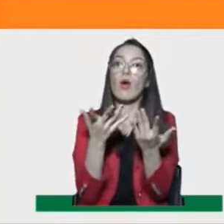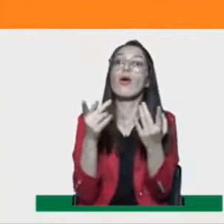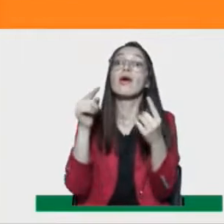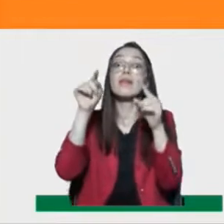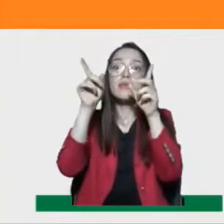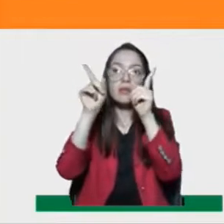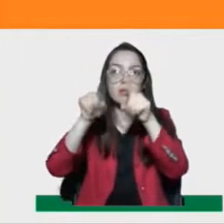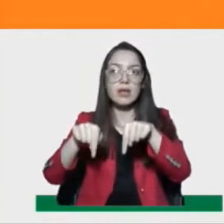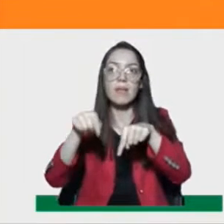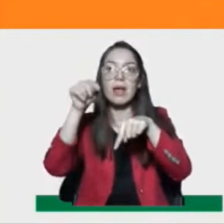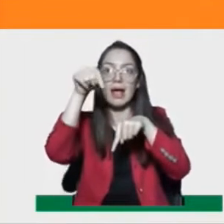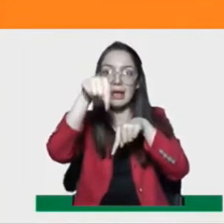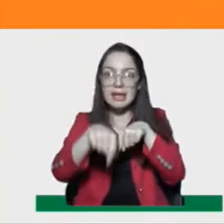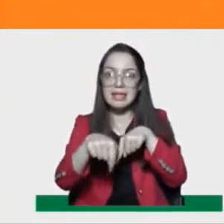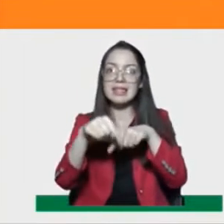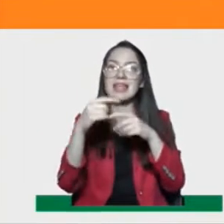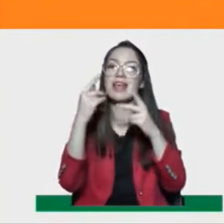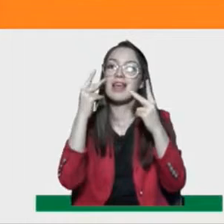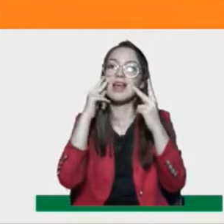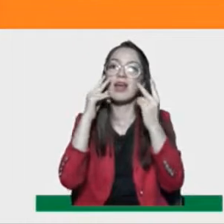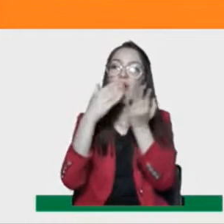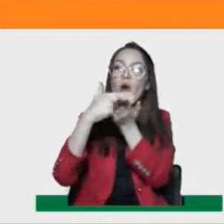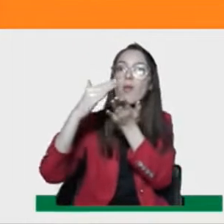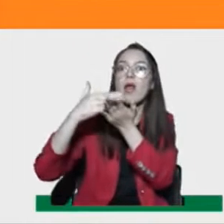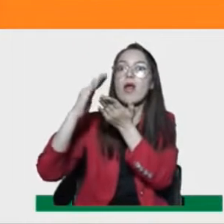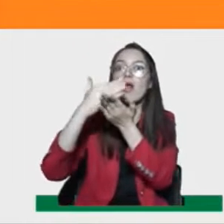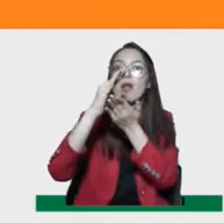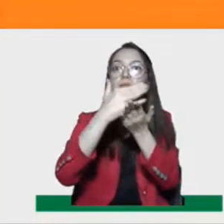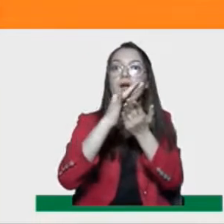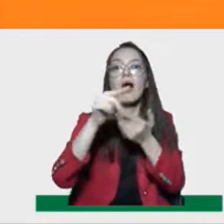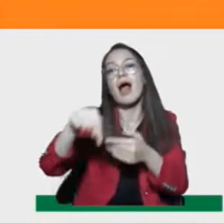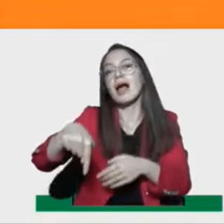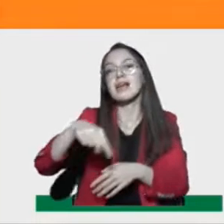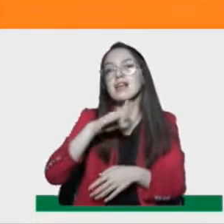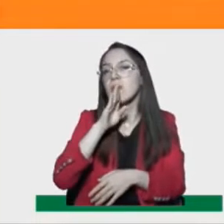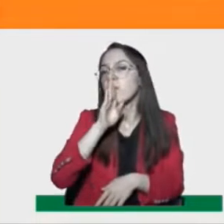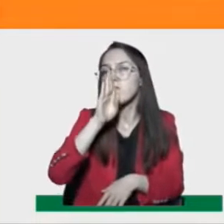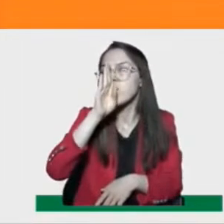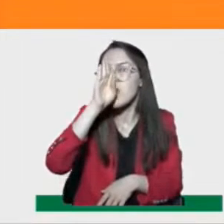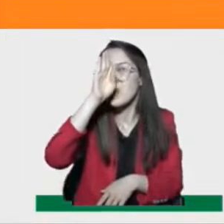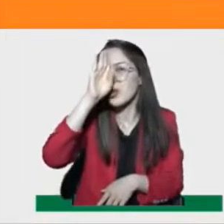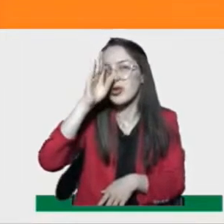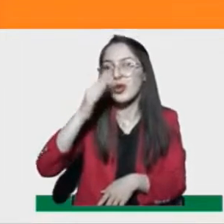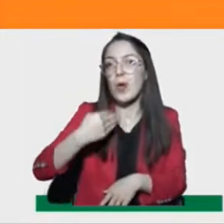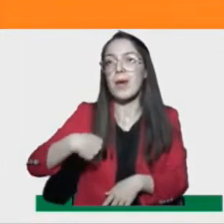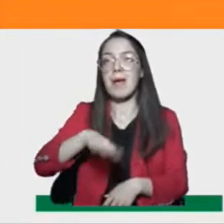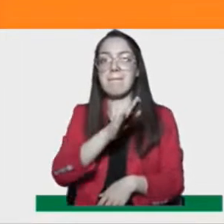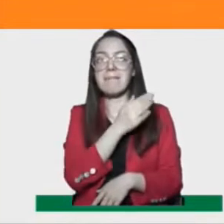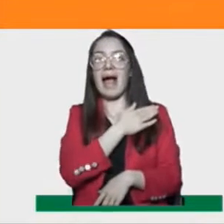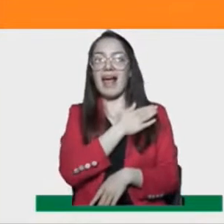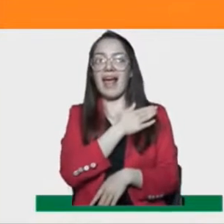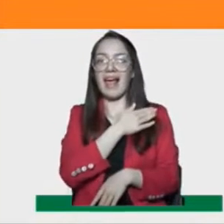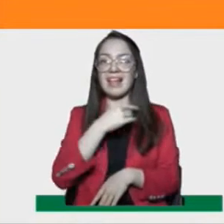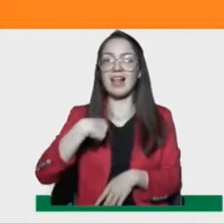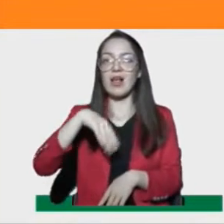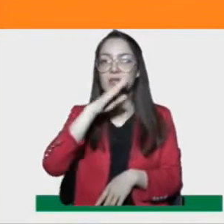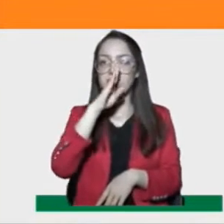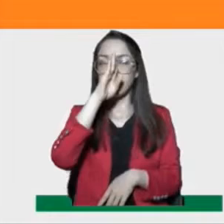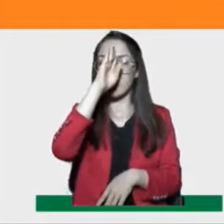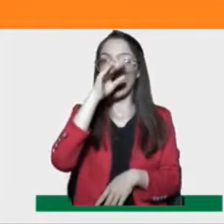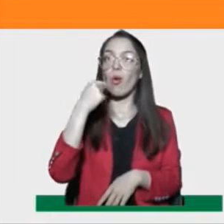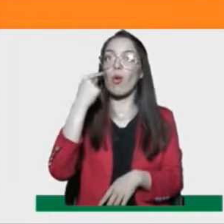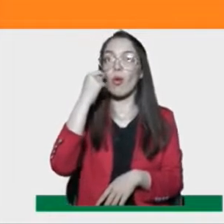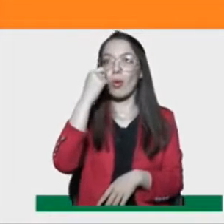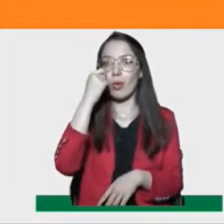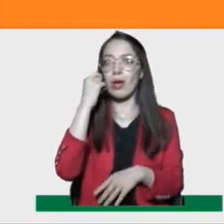de compras, dado de que aquí hay una tradición paisa, una tradición antioqueña de ser sede y auspicio de